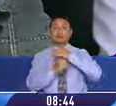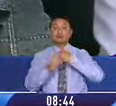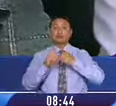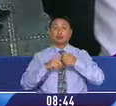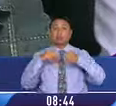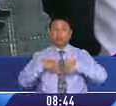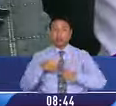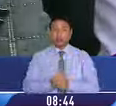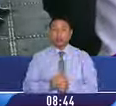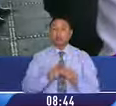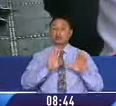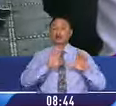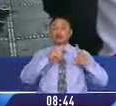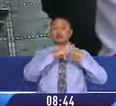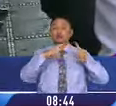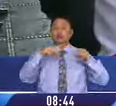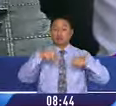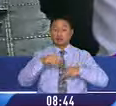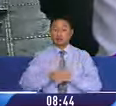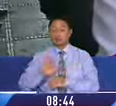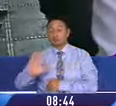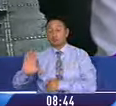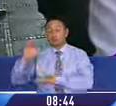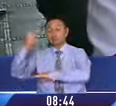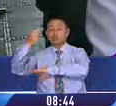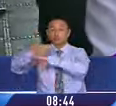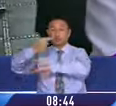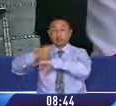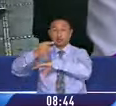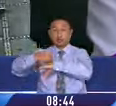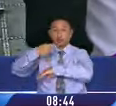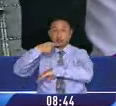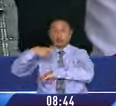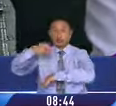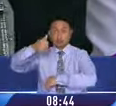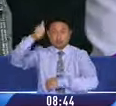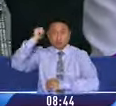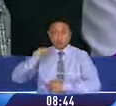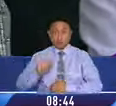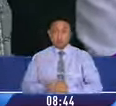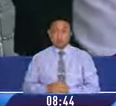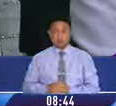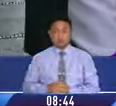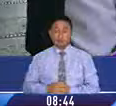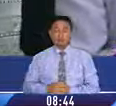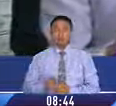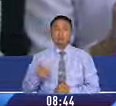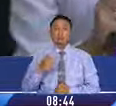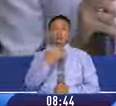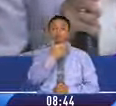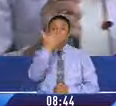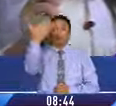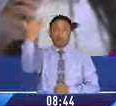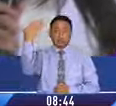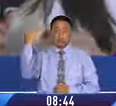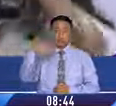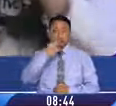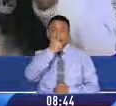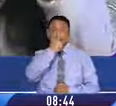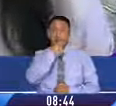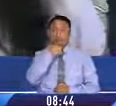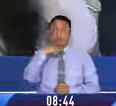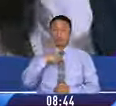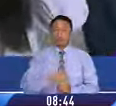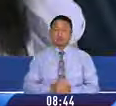9:30, participará el actual gerente del metro anunciado el día de ayer precisamente por el alcalde, también